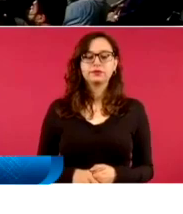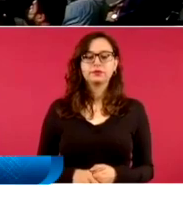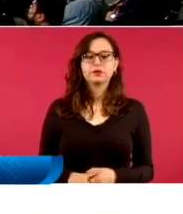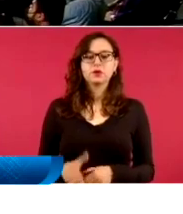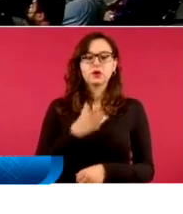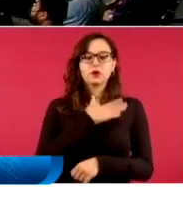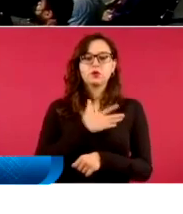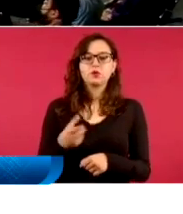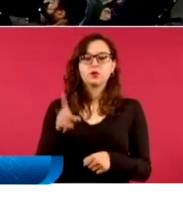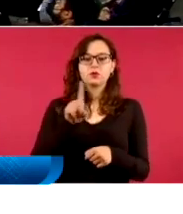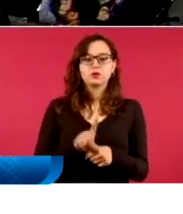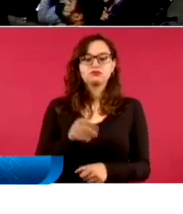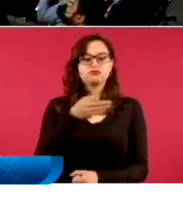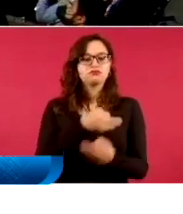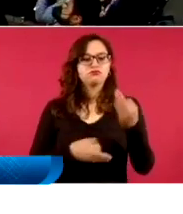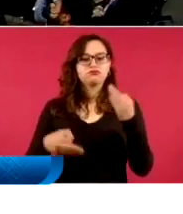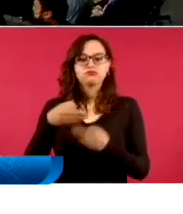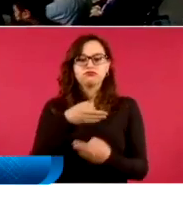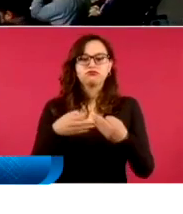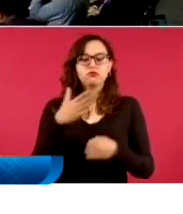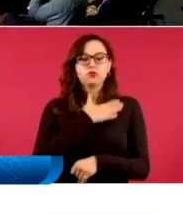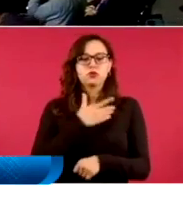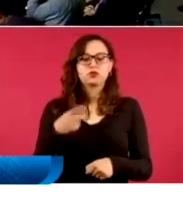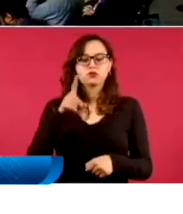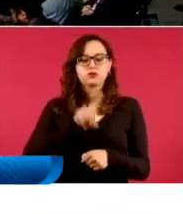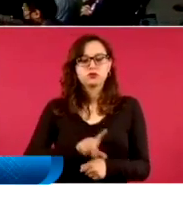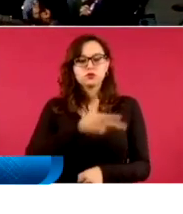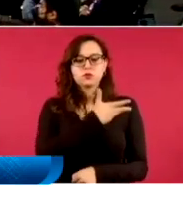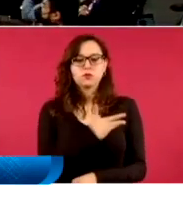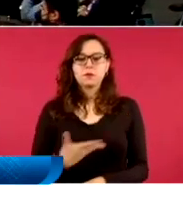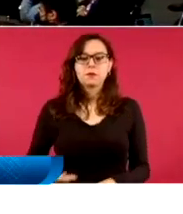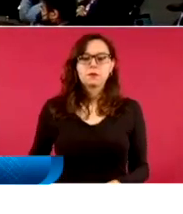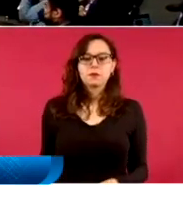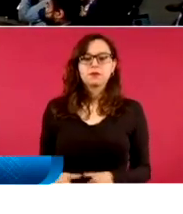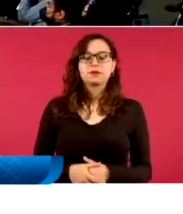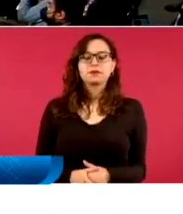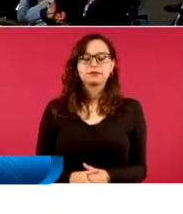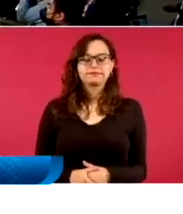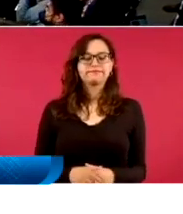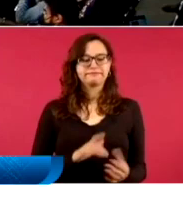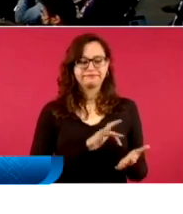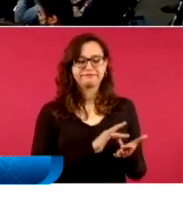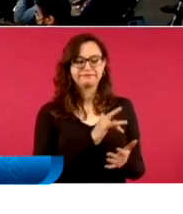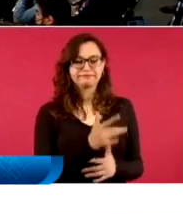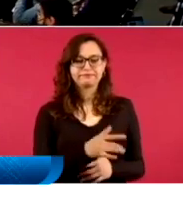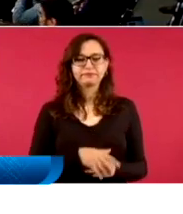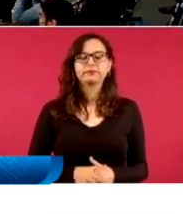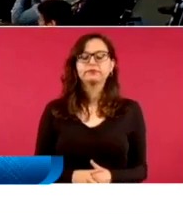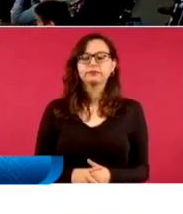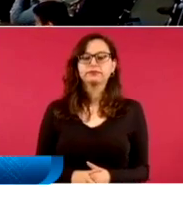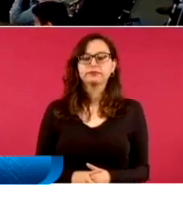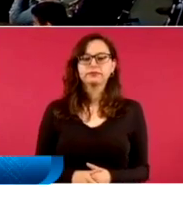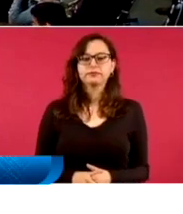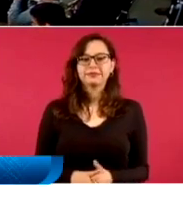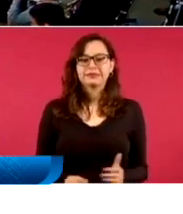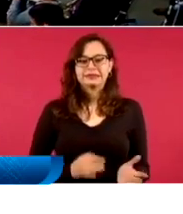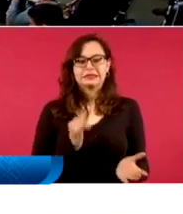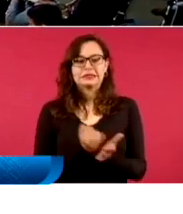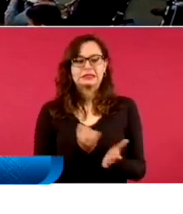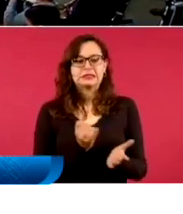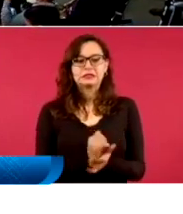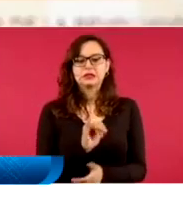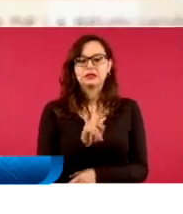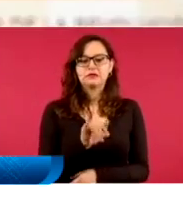servicio el diesel contará con un estímulo fiscal al yeps del 1.5 por o 10 centavos por litro y